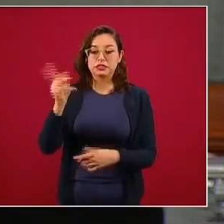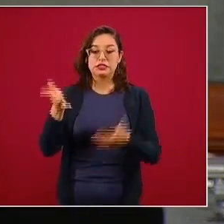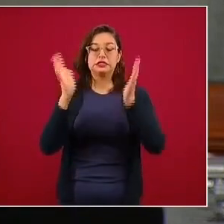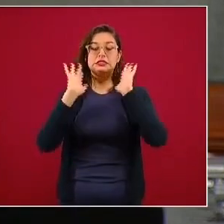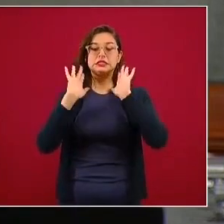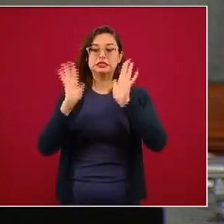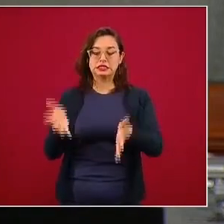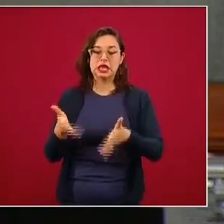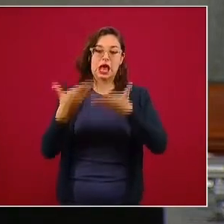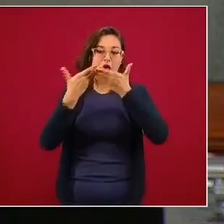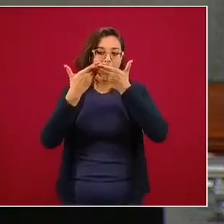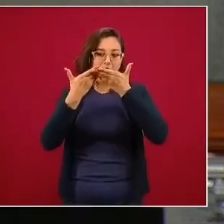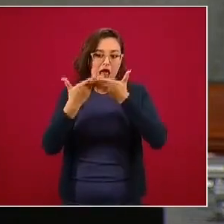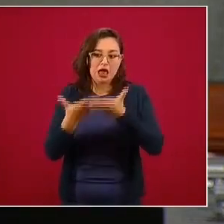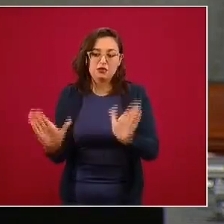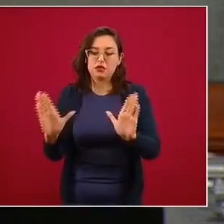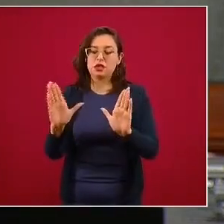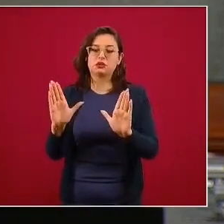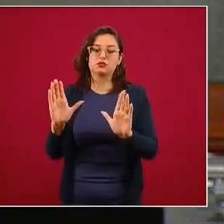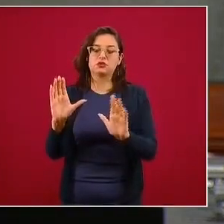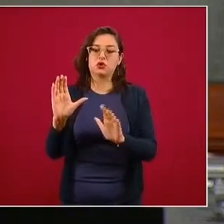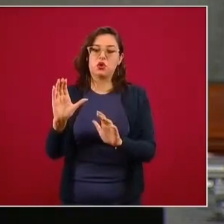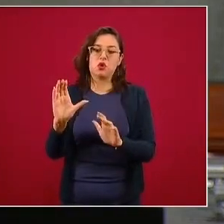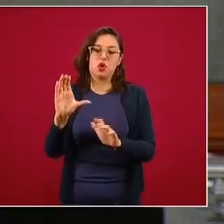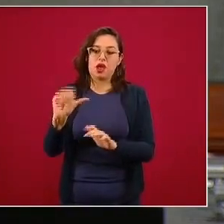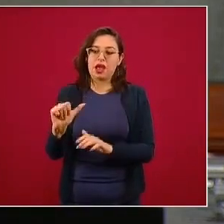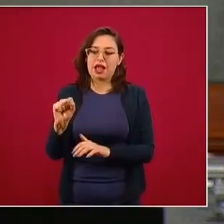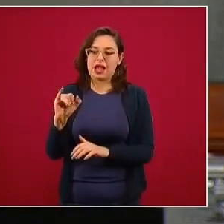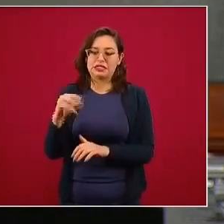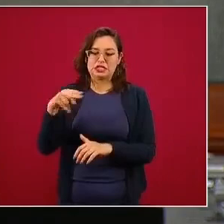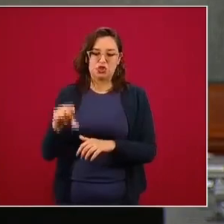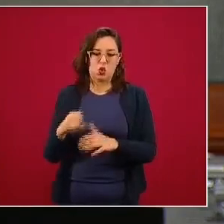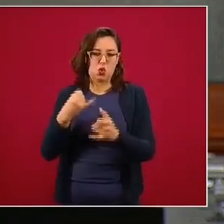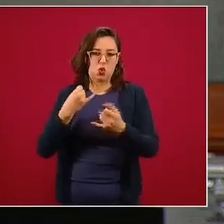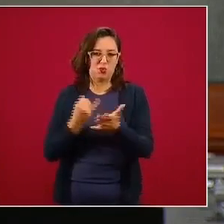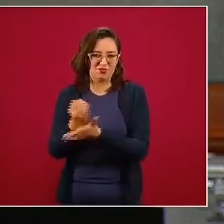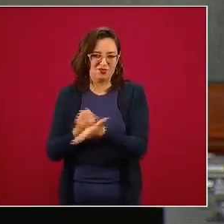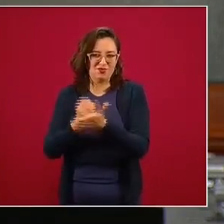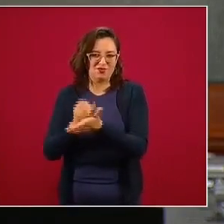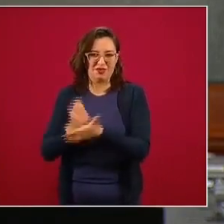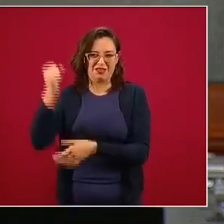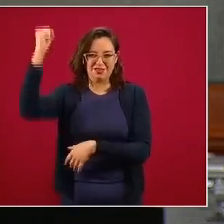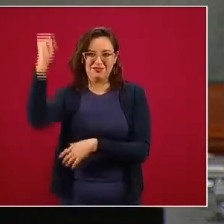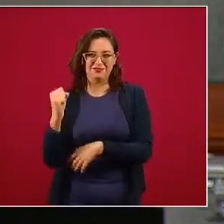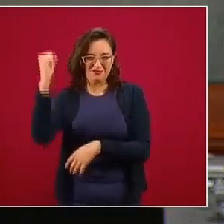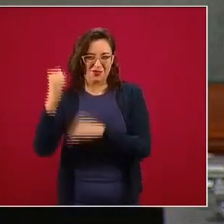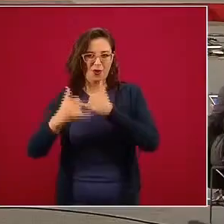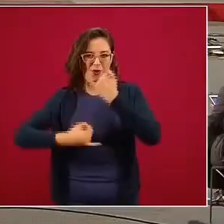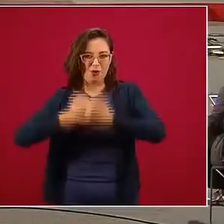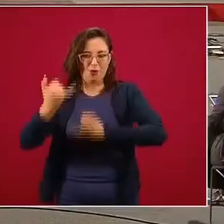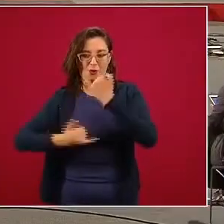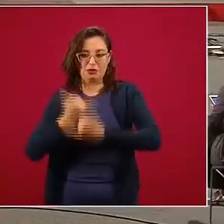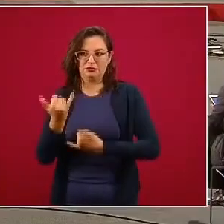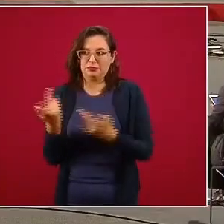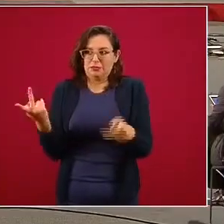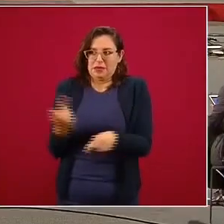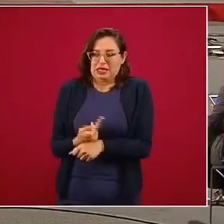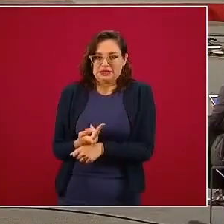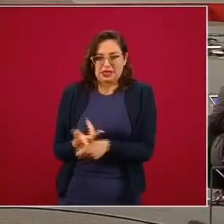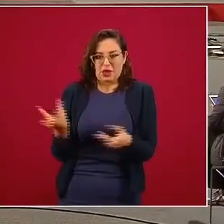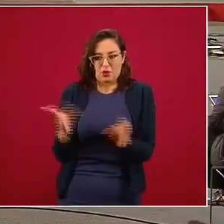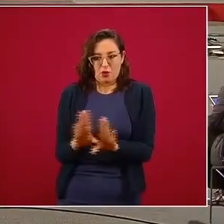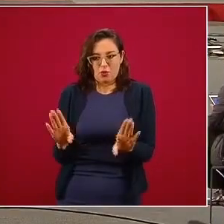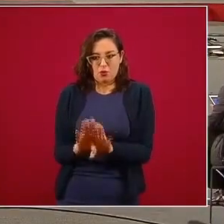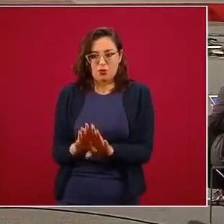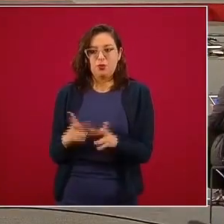pese a que el estado siguen estando en rojo. ¿Qué es lo que deben de hacer las autoridades en salud? Y una preocupación muy grande es esta de las pruebas.